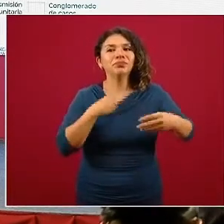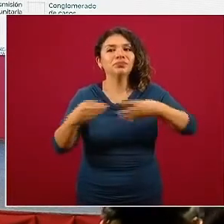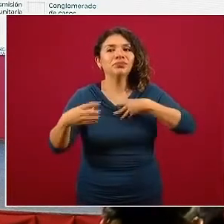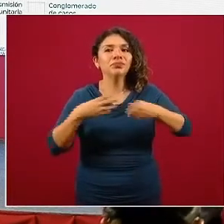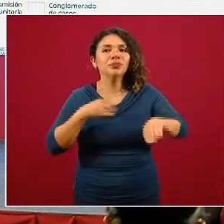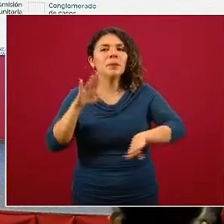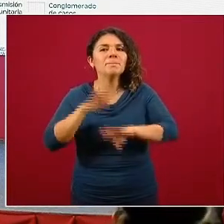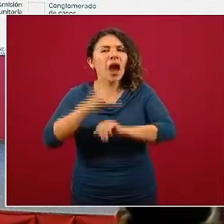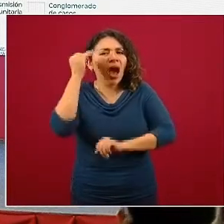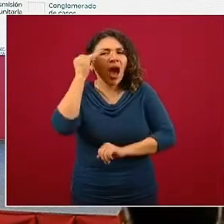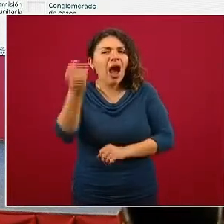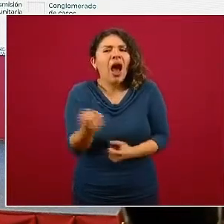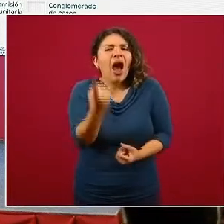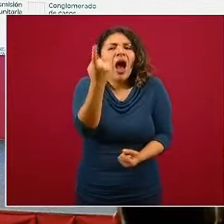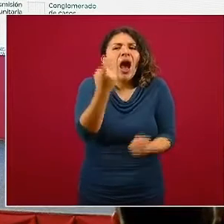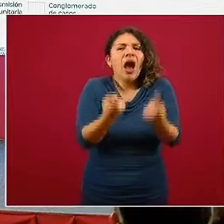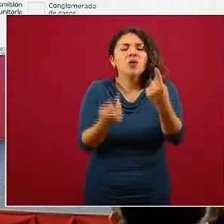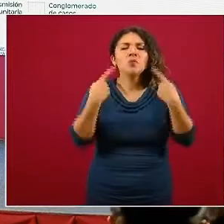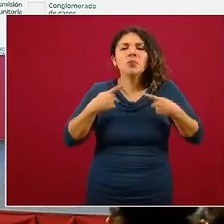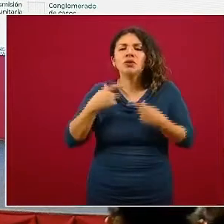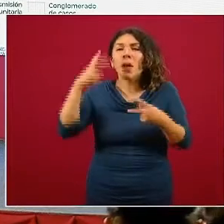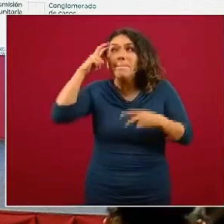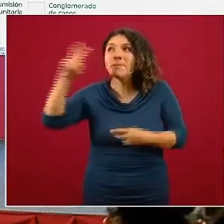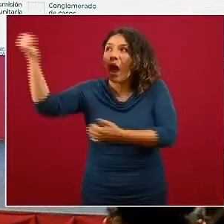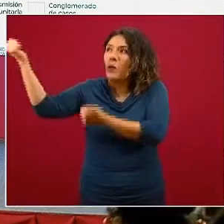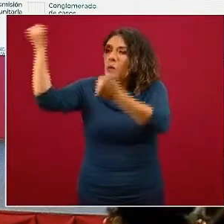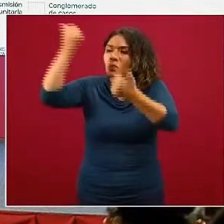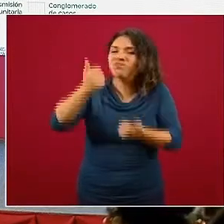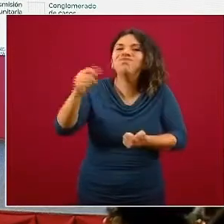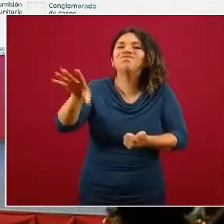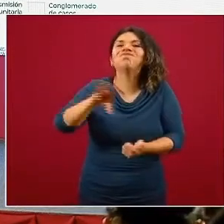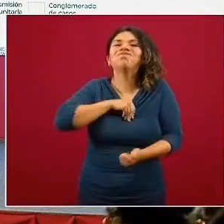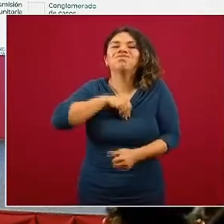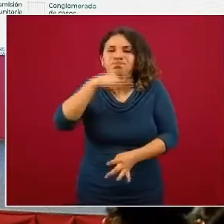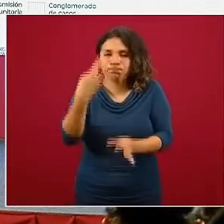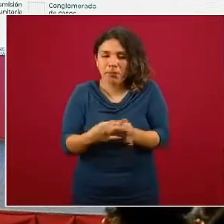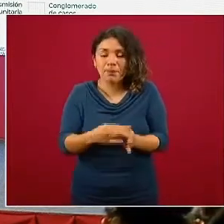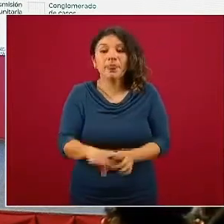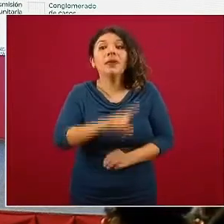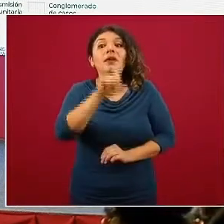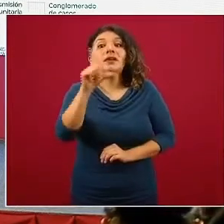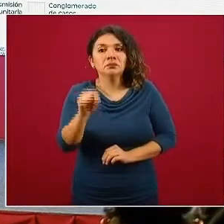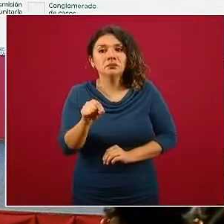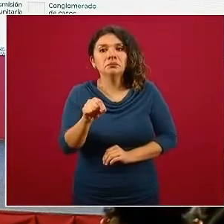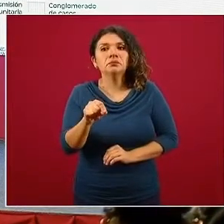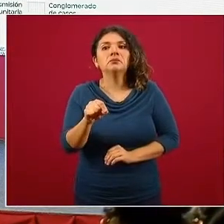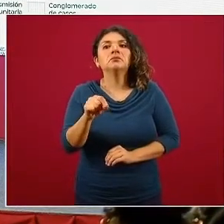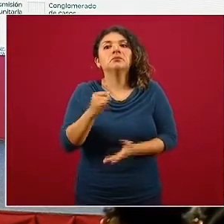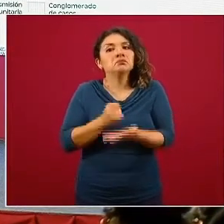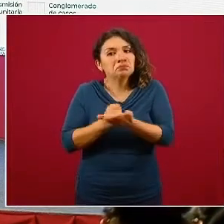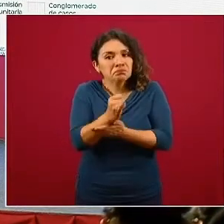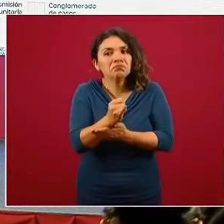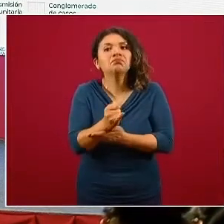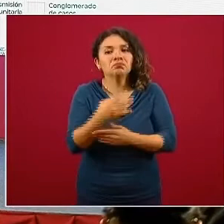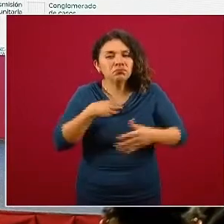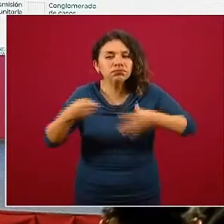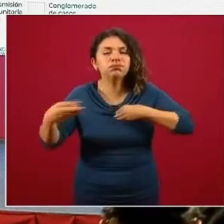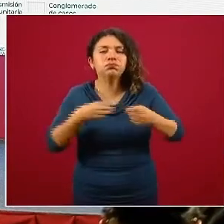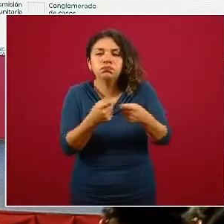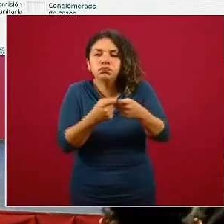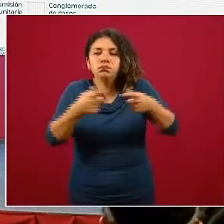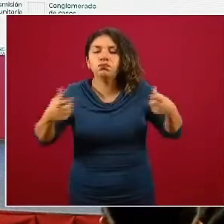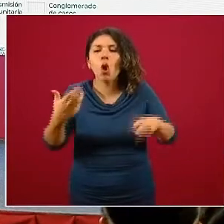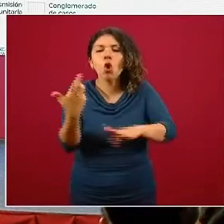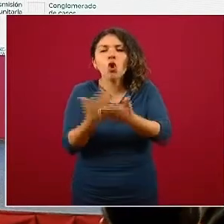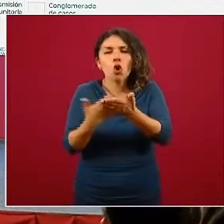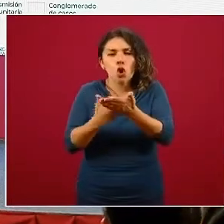casos esporádicos o los casos importados únicamente. Después precisamente se marca su transmisión comunitaria en rosa,